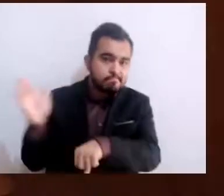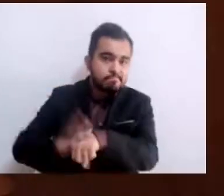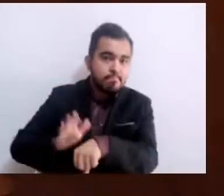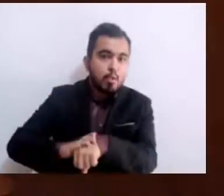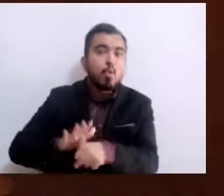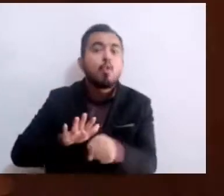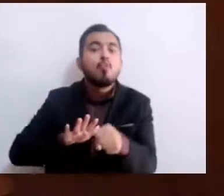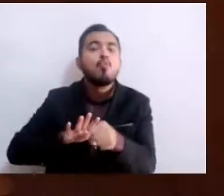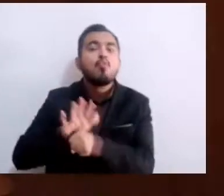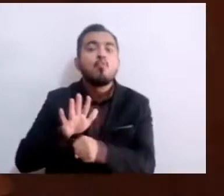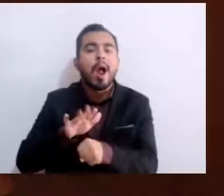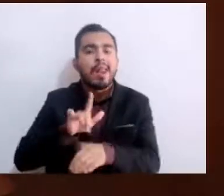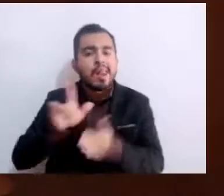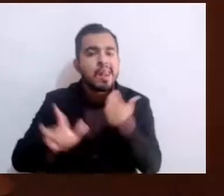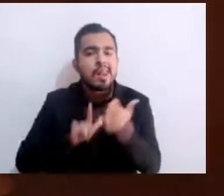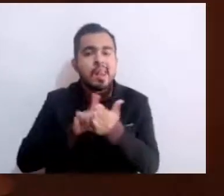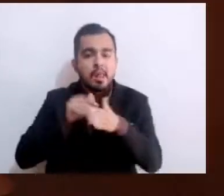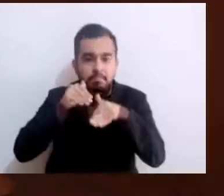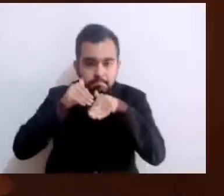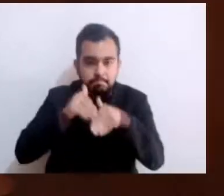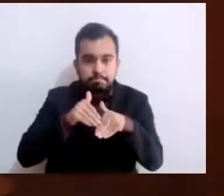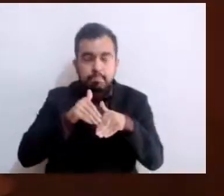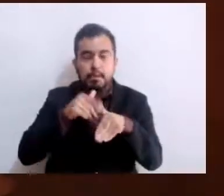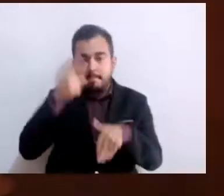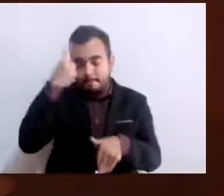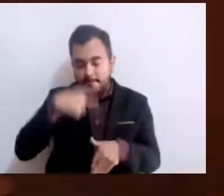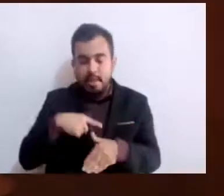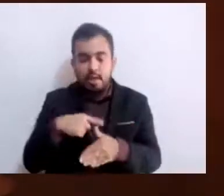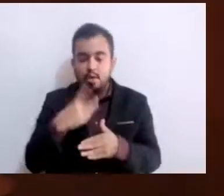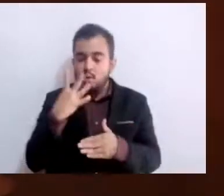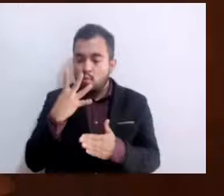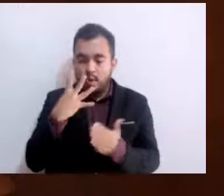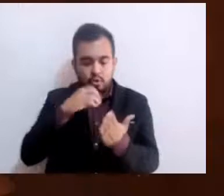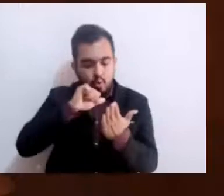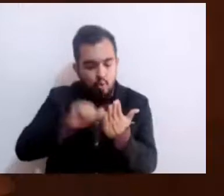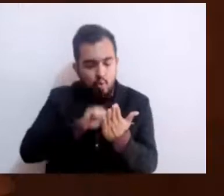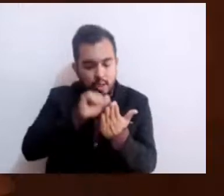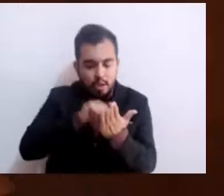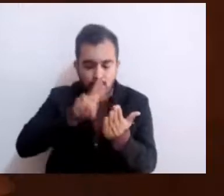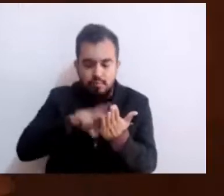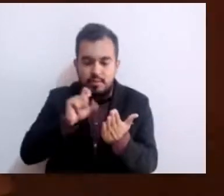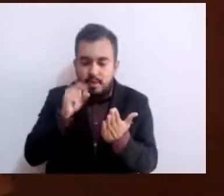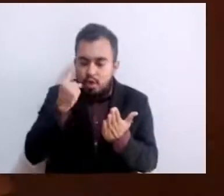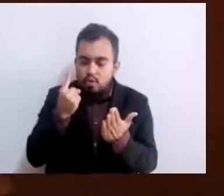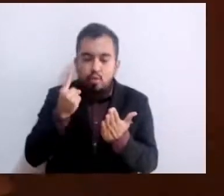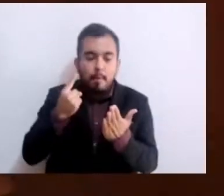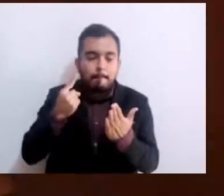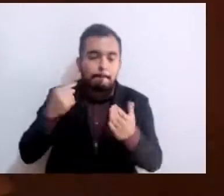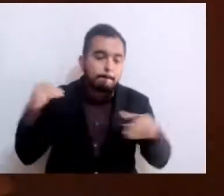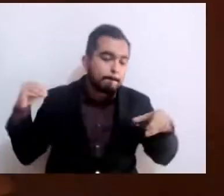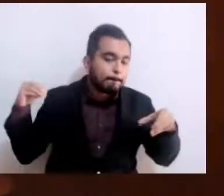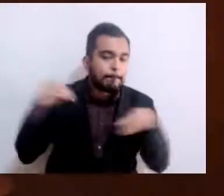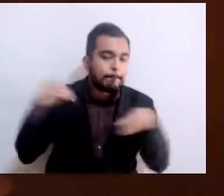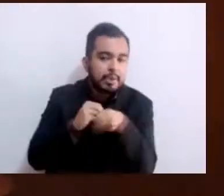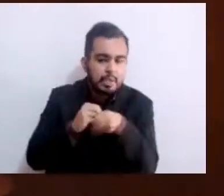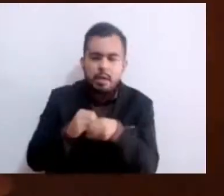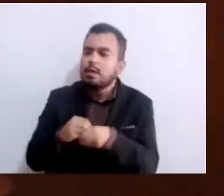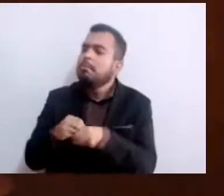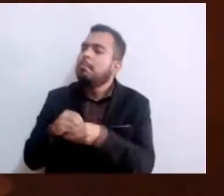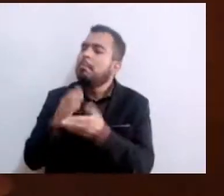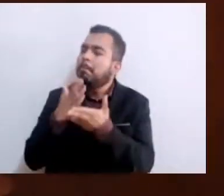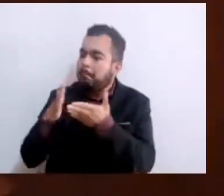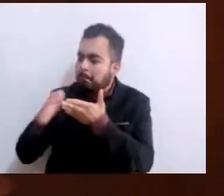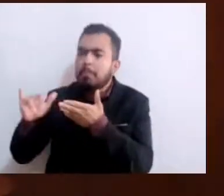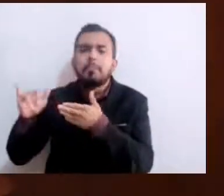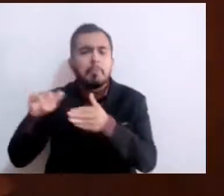para reservar solo 4 actas de 2021 y las demás sí están en el portal de internet con